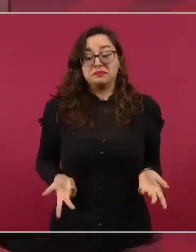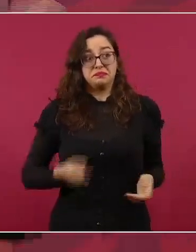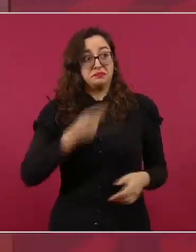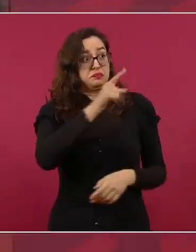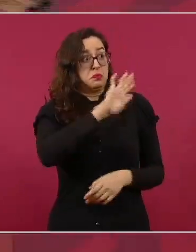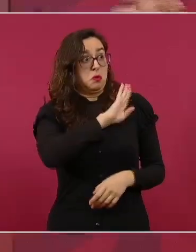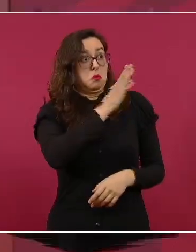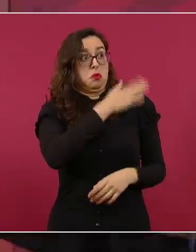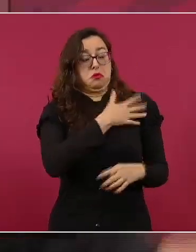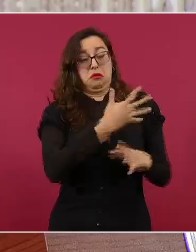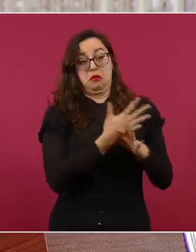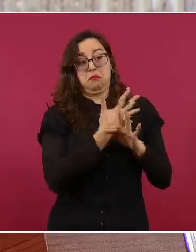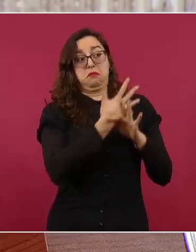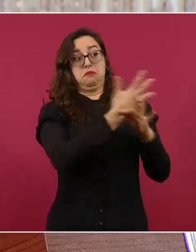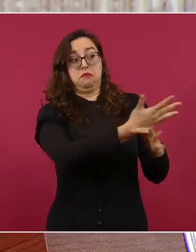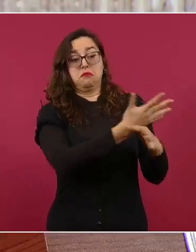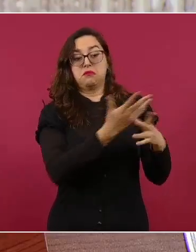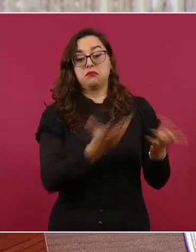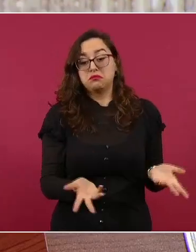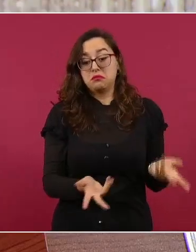civilizarnos,